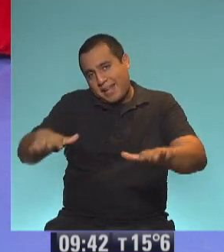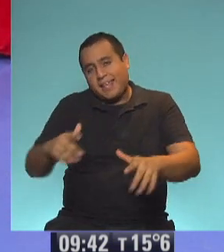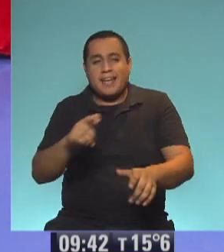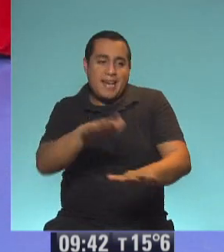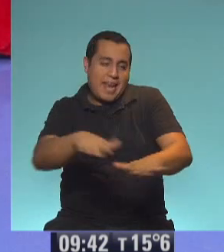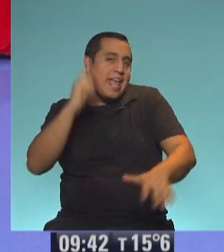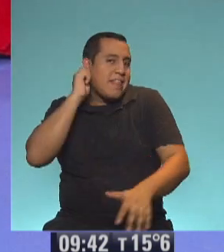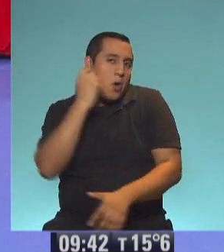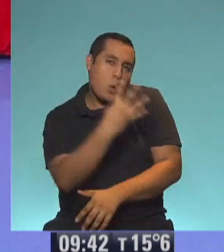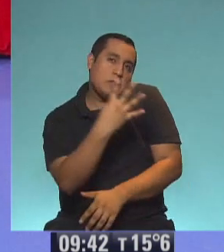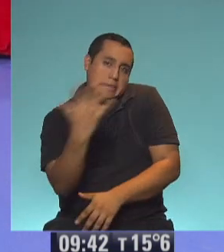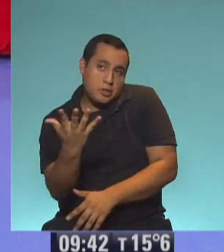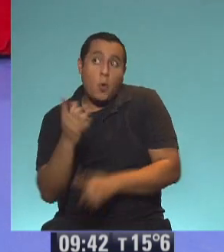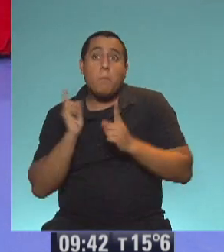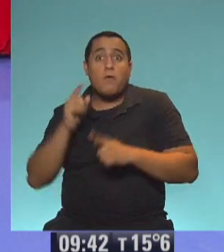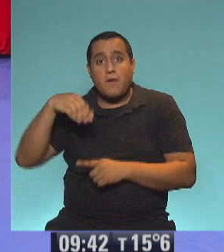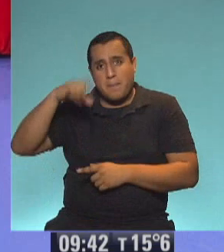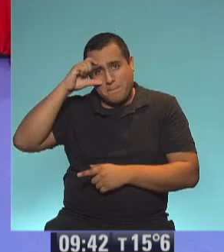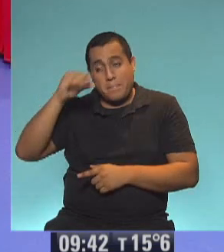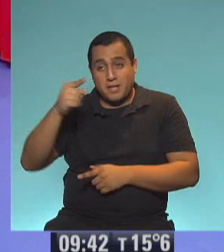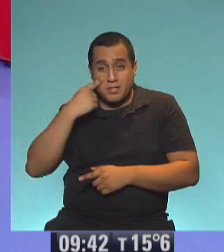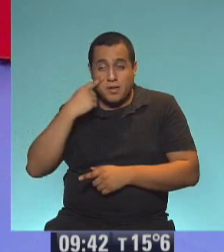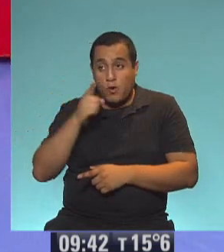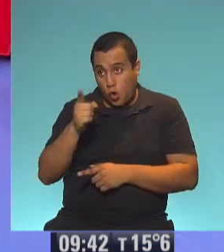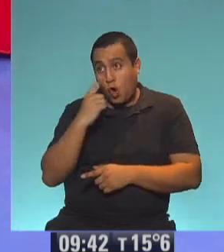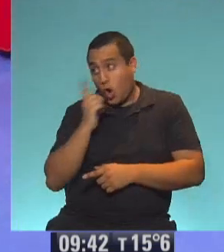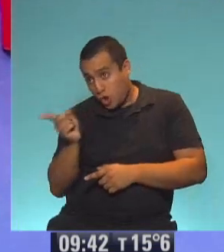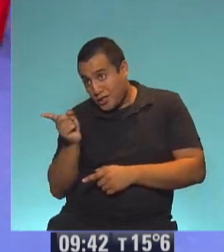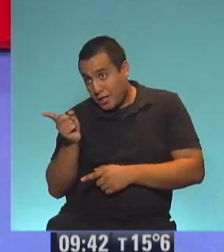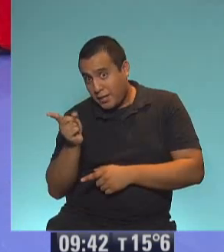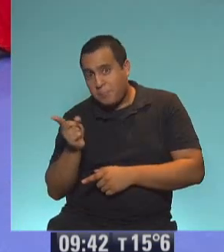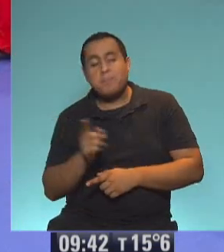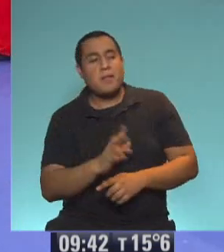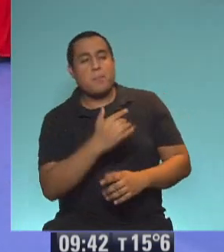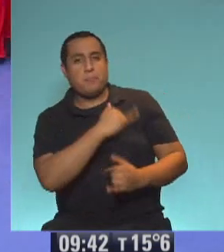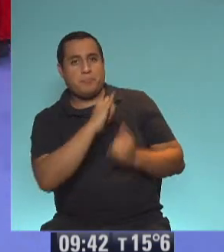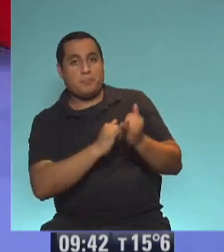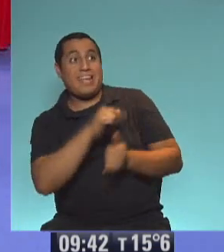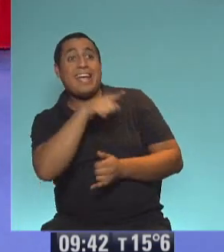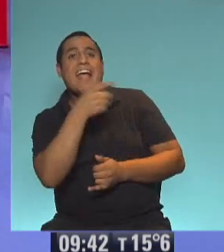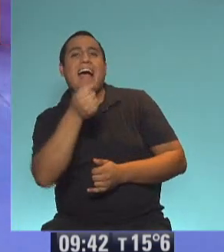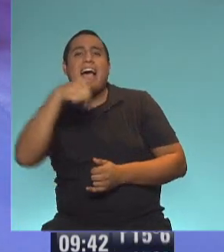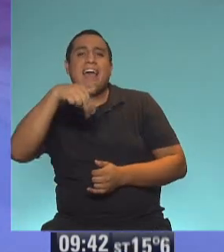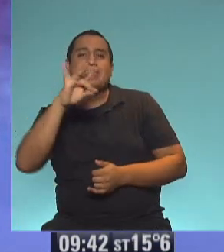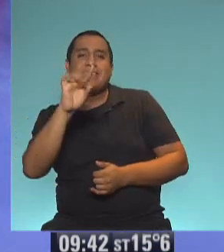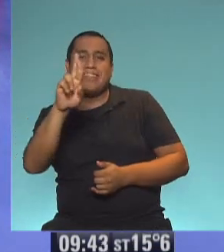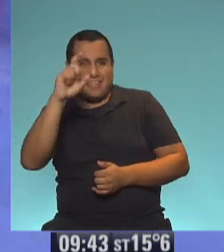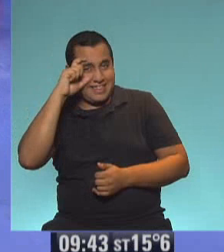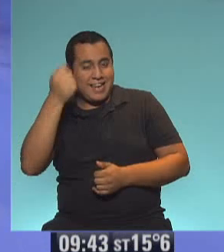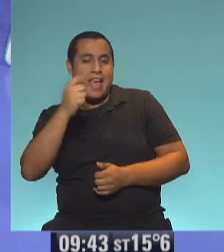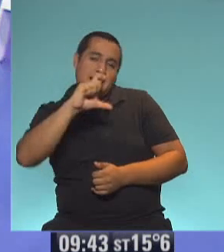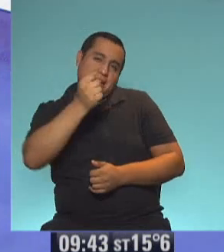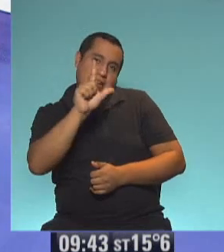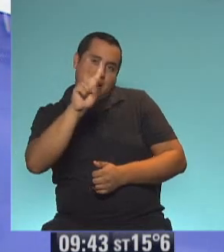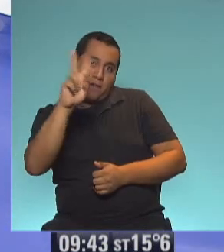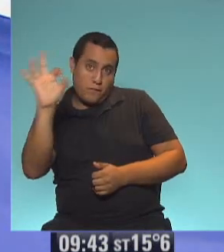4 y 5 con la seño Mechi. ¿Vos conocés a la seño Mechi? Yo les cuento, ella es Andrea. Andrea Calvo,